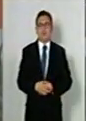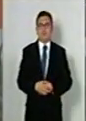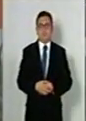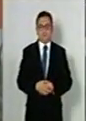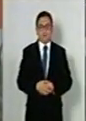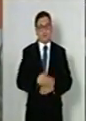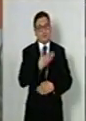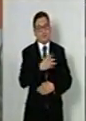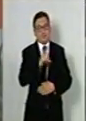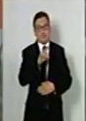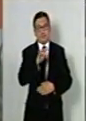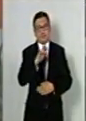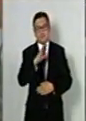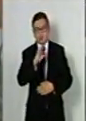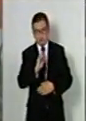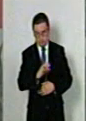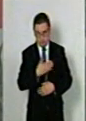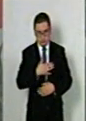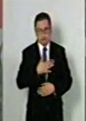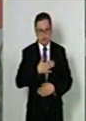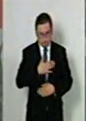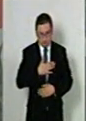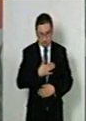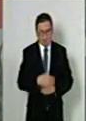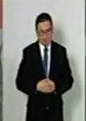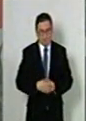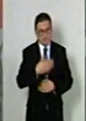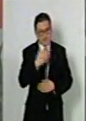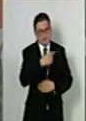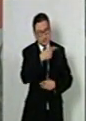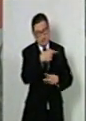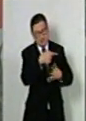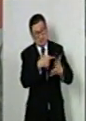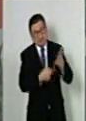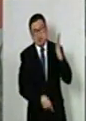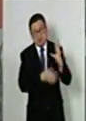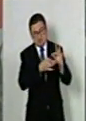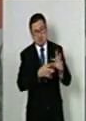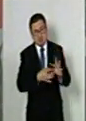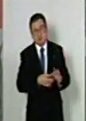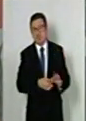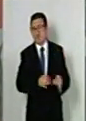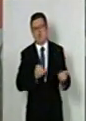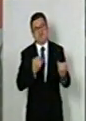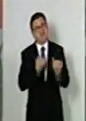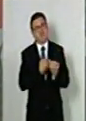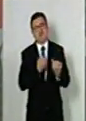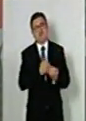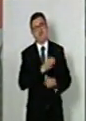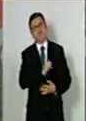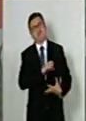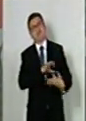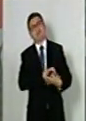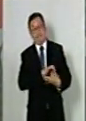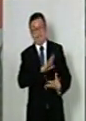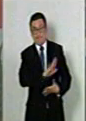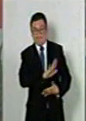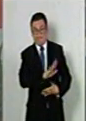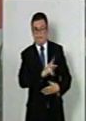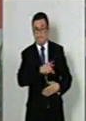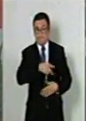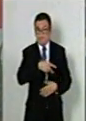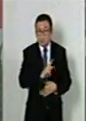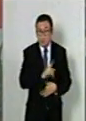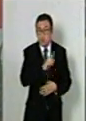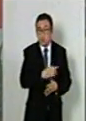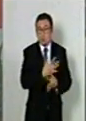Patricio, yo comparto todo lo que tú puedas decir, ¿eh? Pero esa mención, aunque la haga